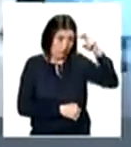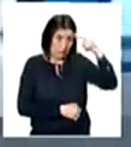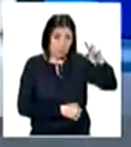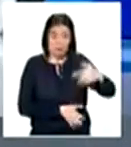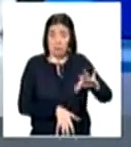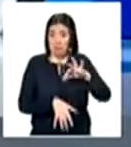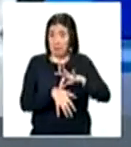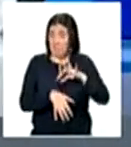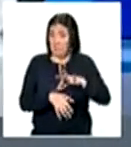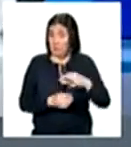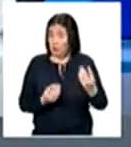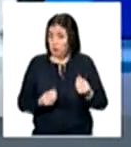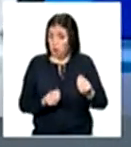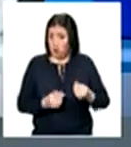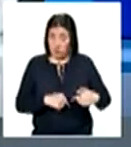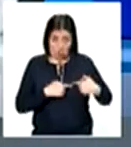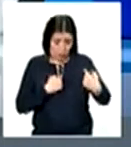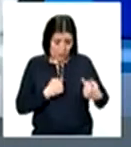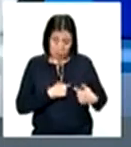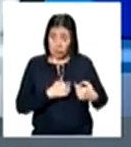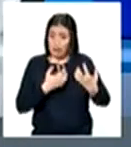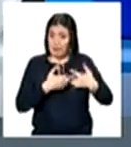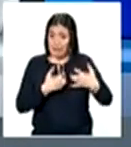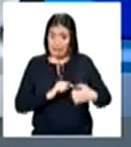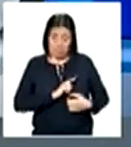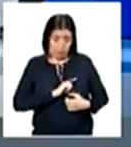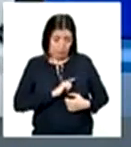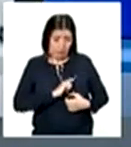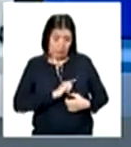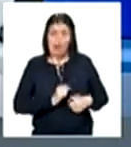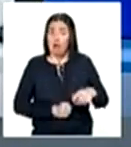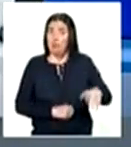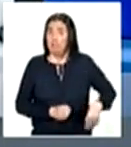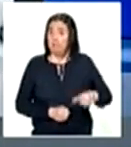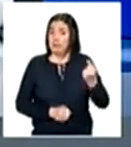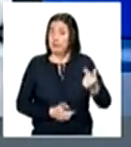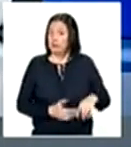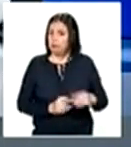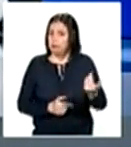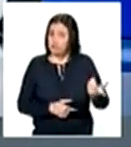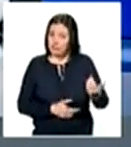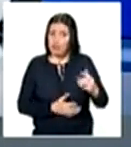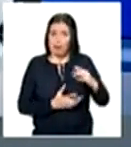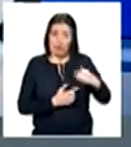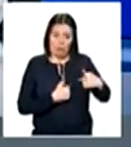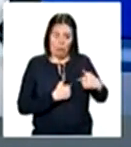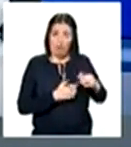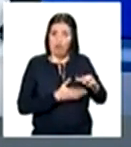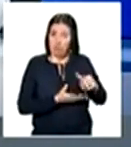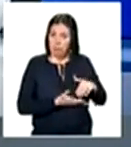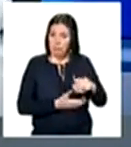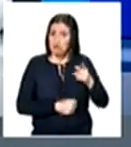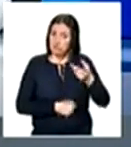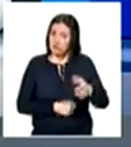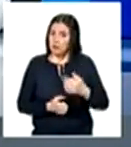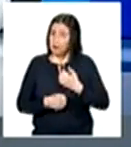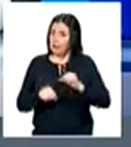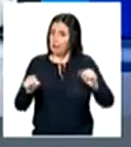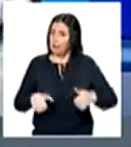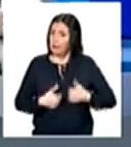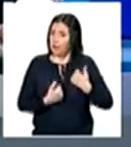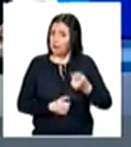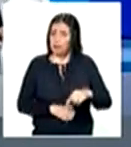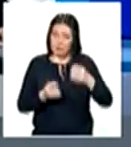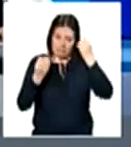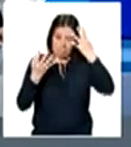le colocaron un marcapasos a un perrito. Es que sufría insuficiencia cardíaca. Gracias a esto le pudieron salvar la vida. El informe es de nuestro canal